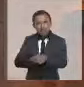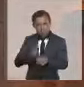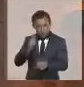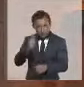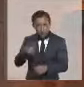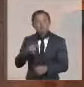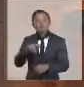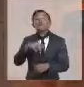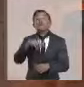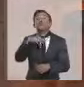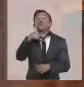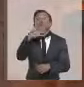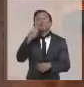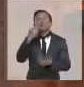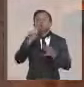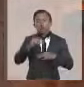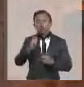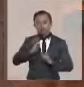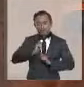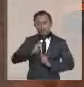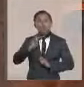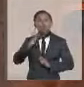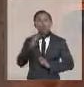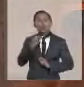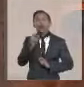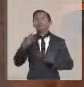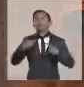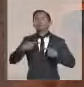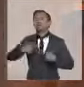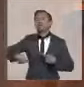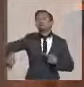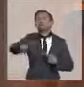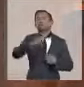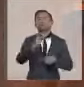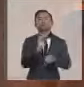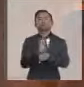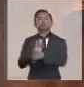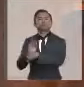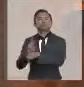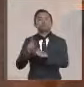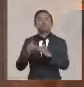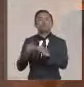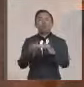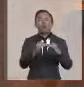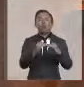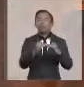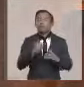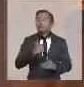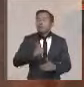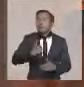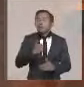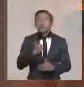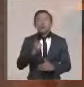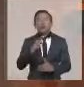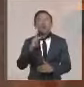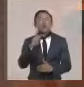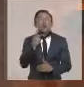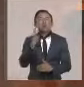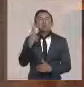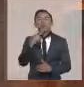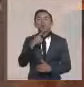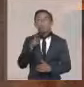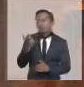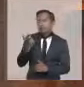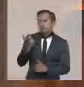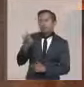y para generar el bien común. Desgraciadamente la política se ha sometido al dinero y particularmente al dinero público. Por